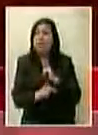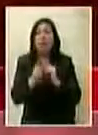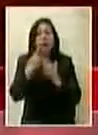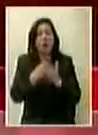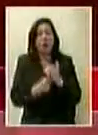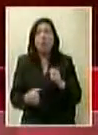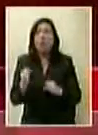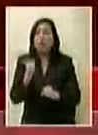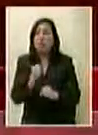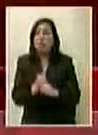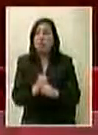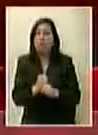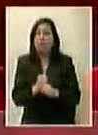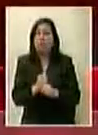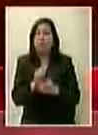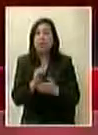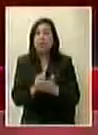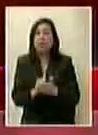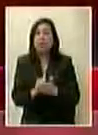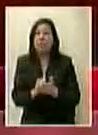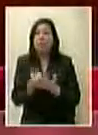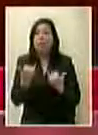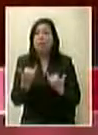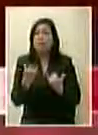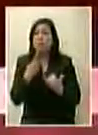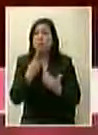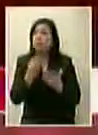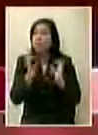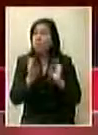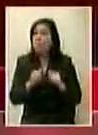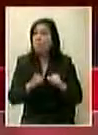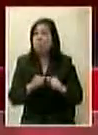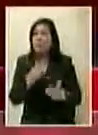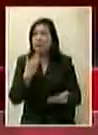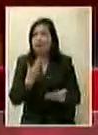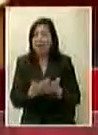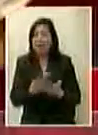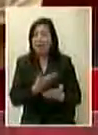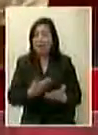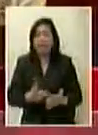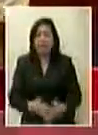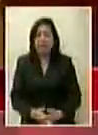confianza que en mis decisiones esto será una constante. Gracias, presidente.